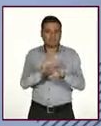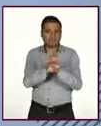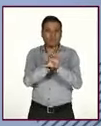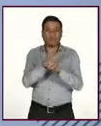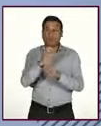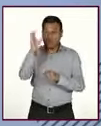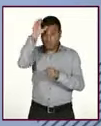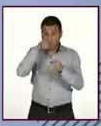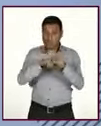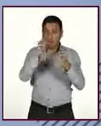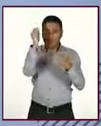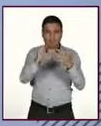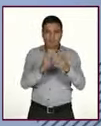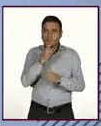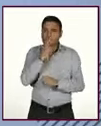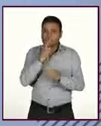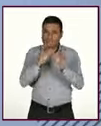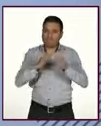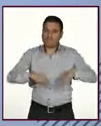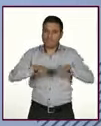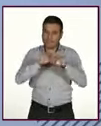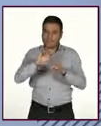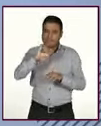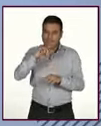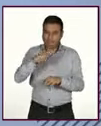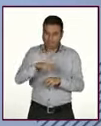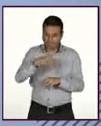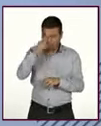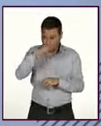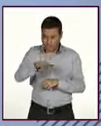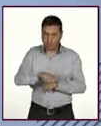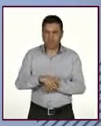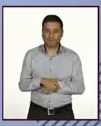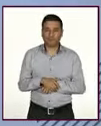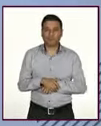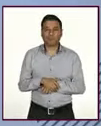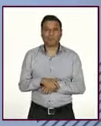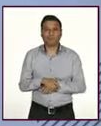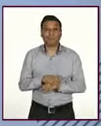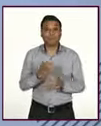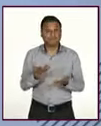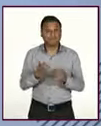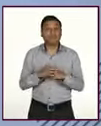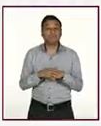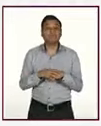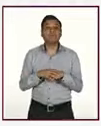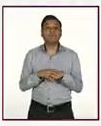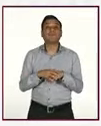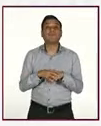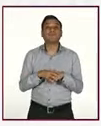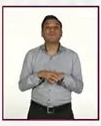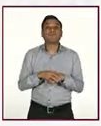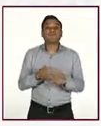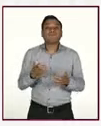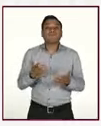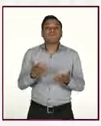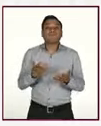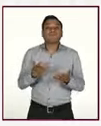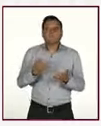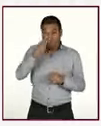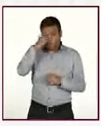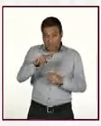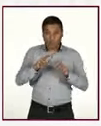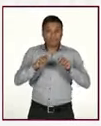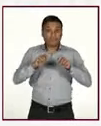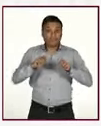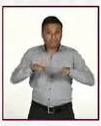es importantísimo para nosotras y nosotros como mexicanos. Y luego este patrimonio lo que nos da es una